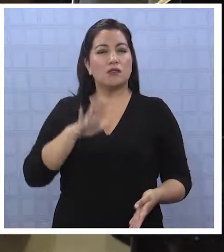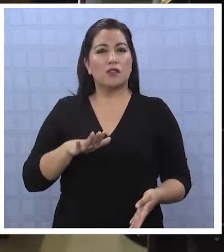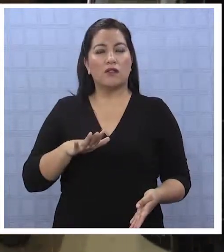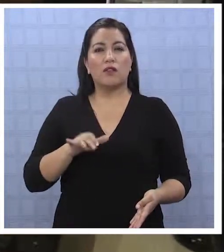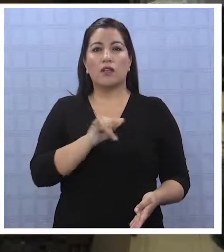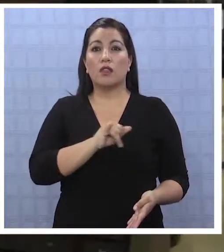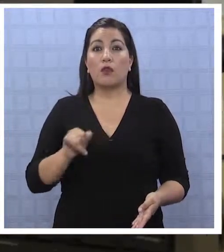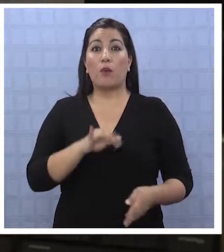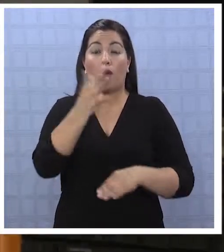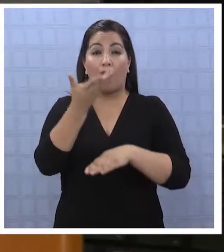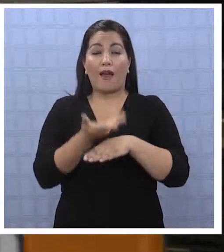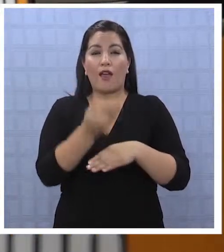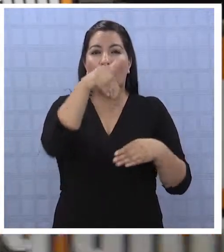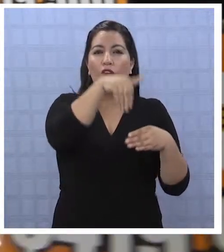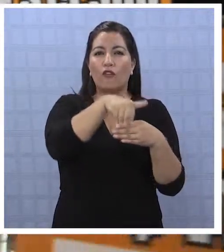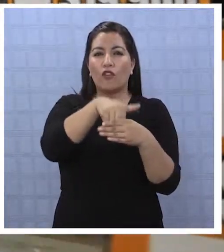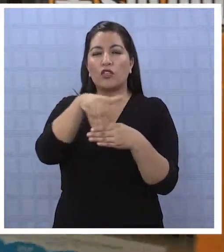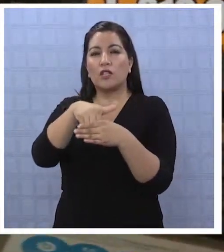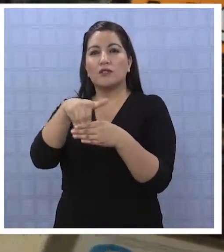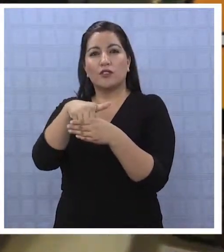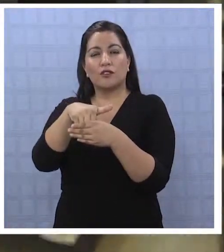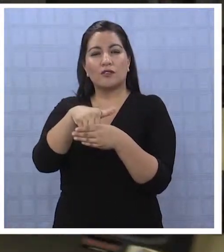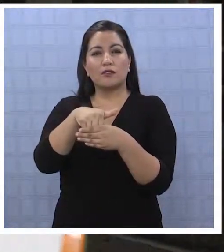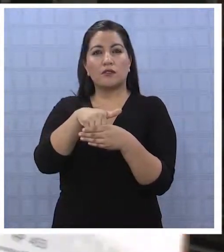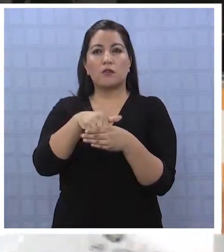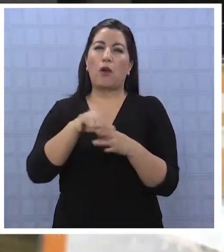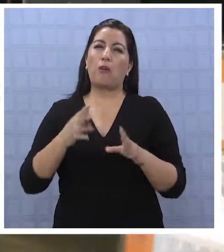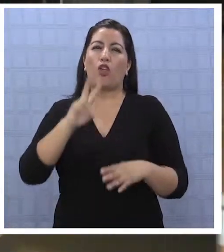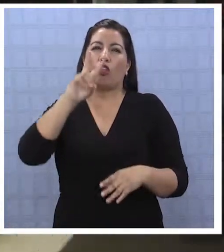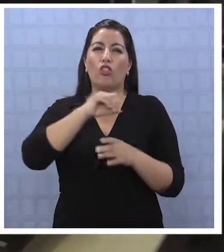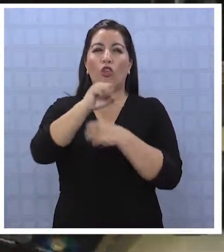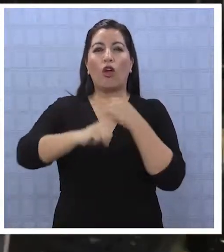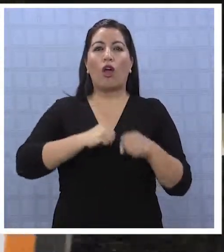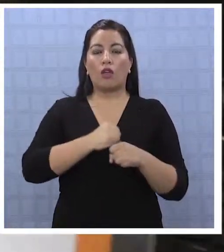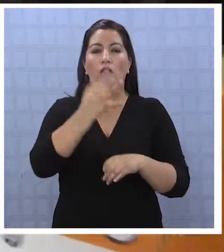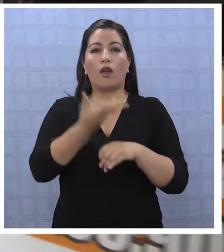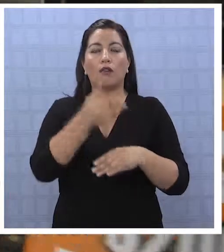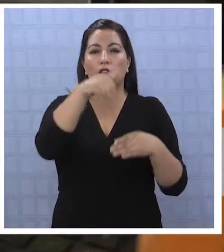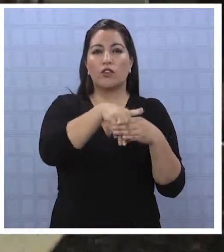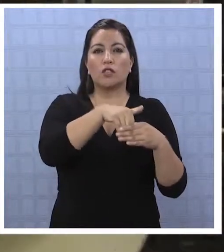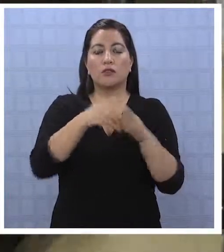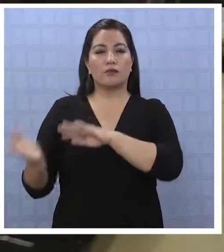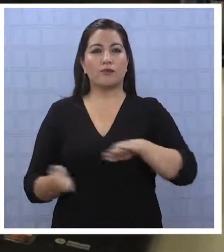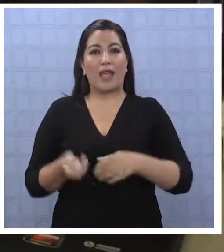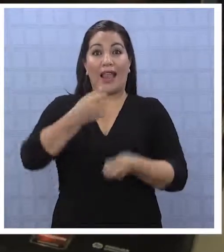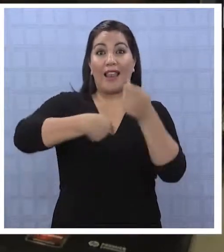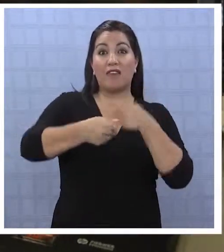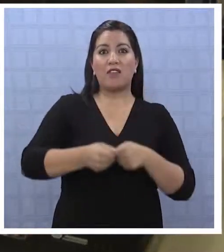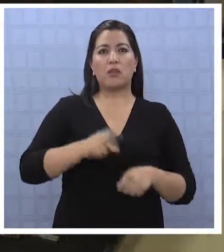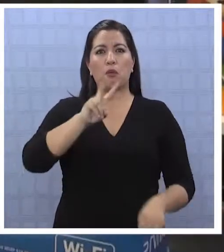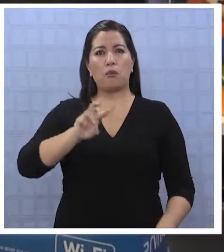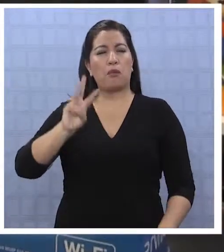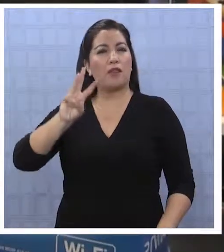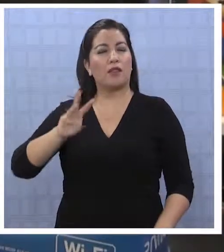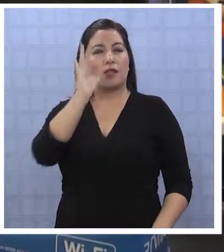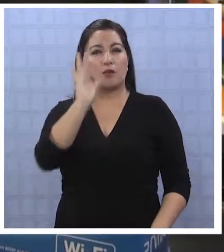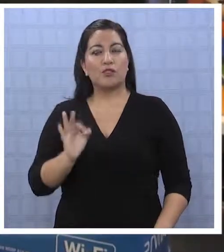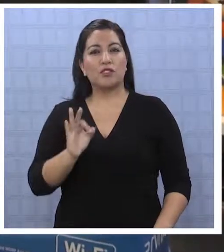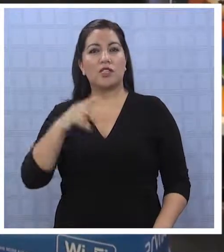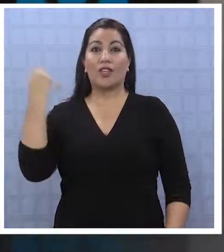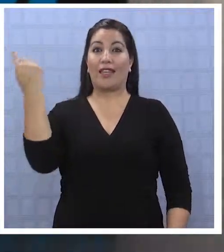procede a la votación como ocurre cada dos años las ventas un 23% en el territorio